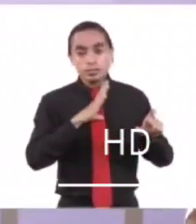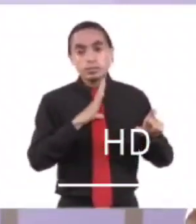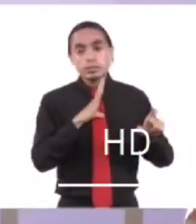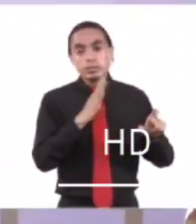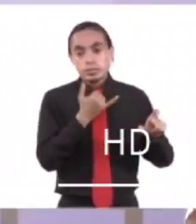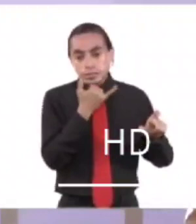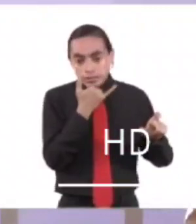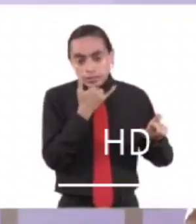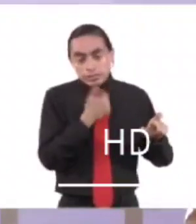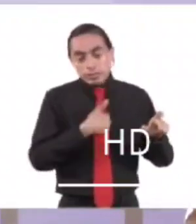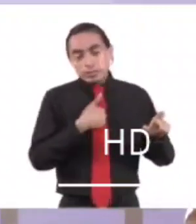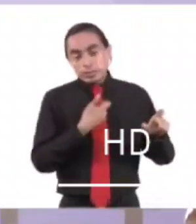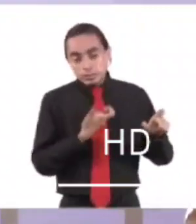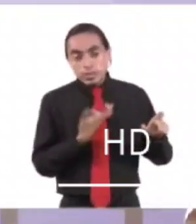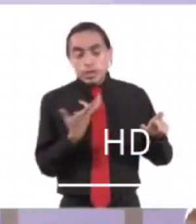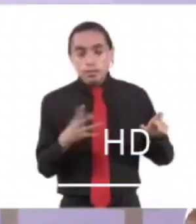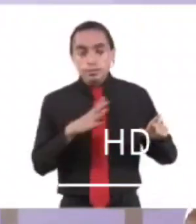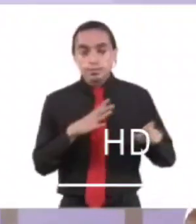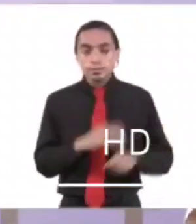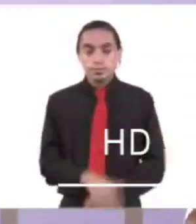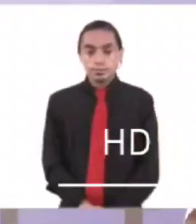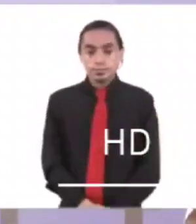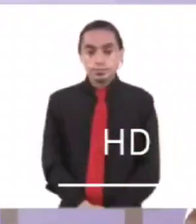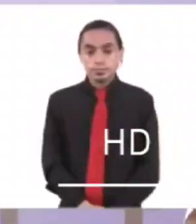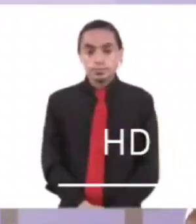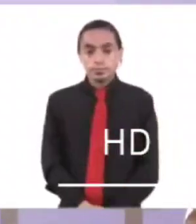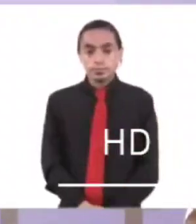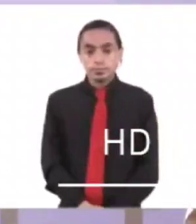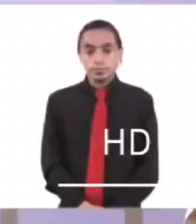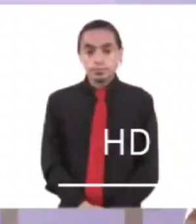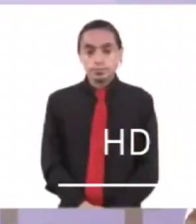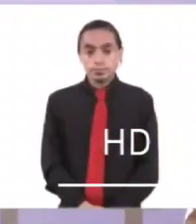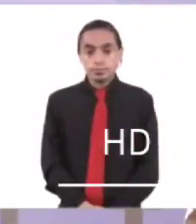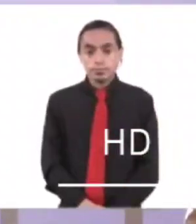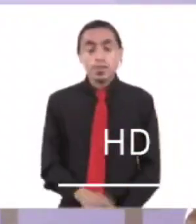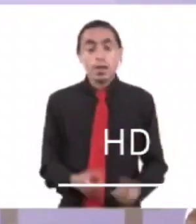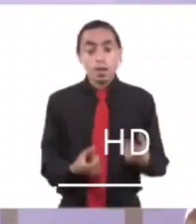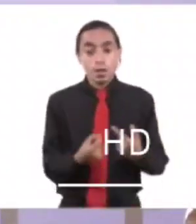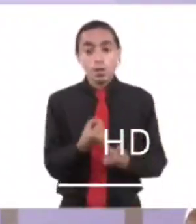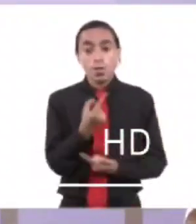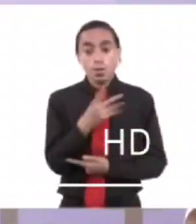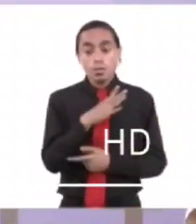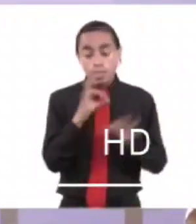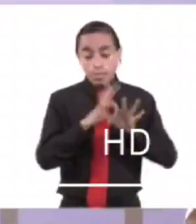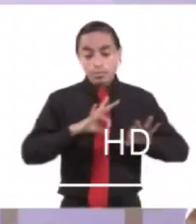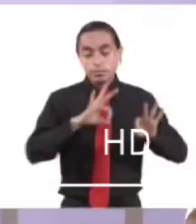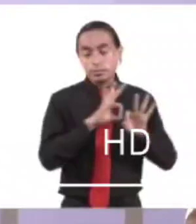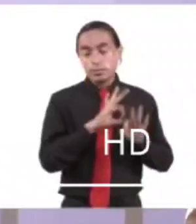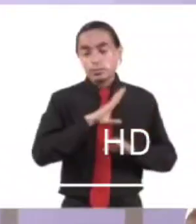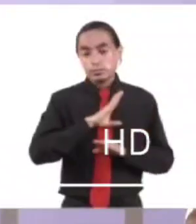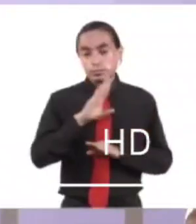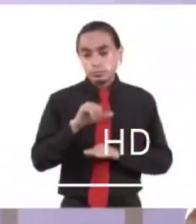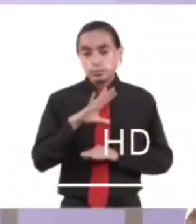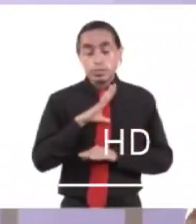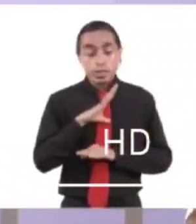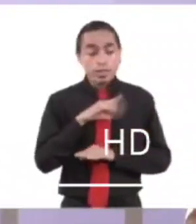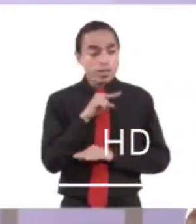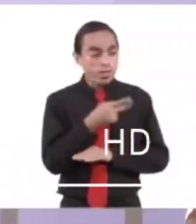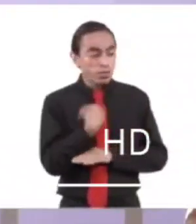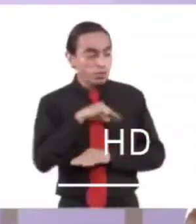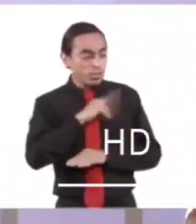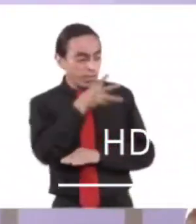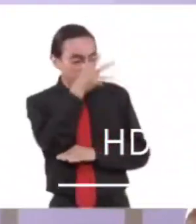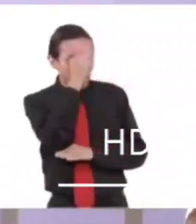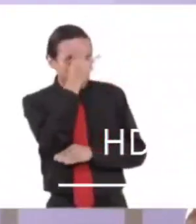casa. Los grandes se van, su legado dejó. De ti aprendemos a vivir, mi querido Monsiváis,